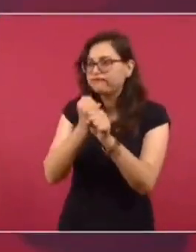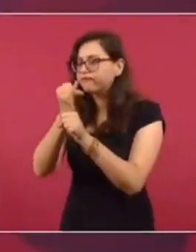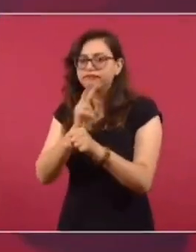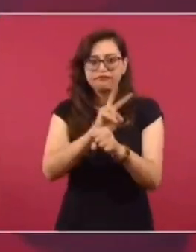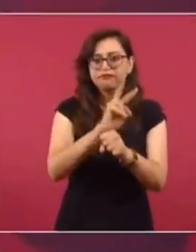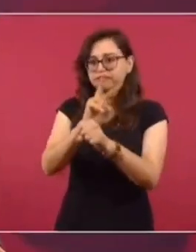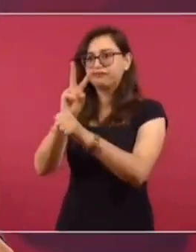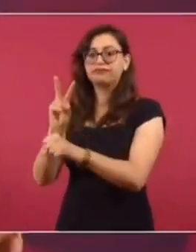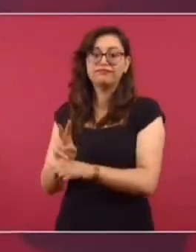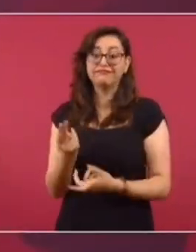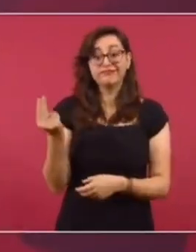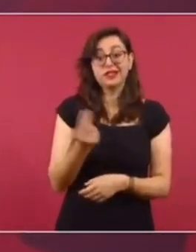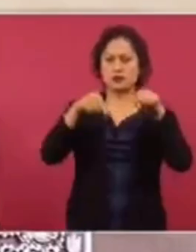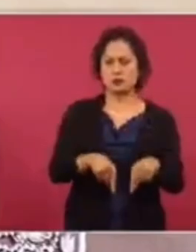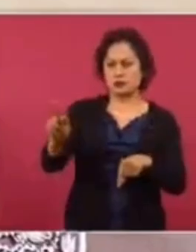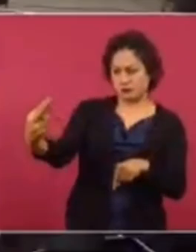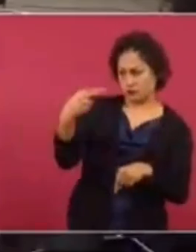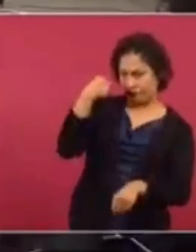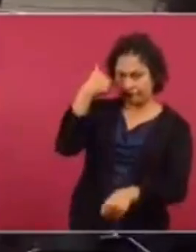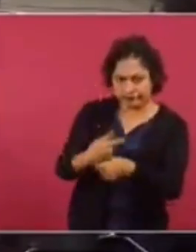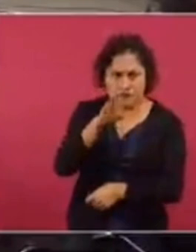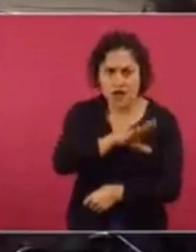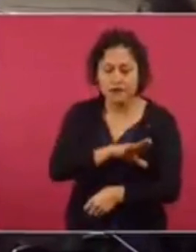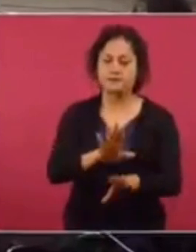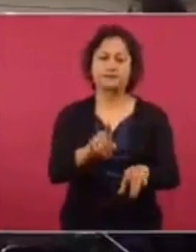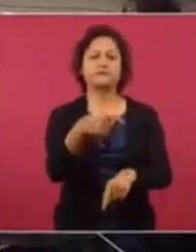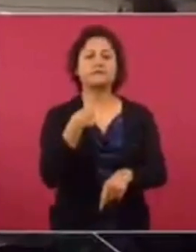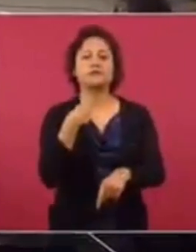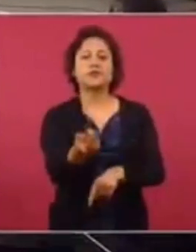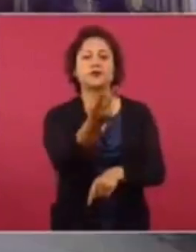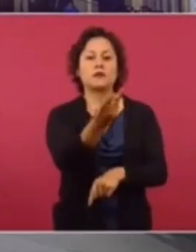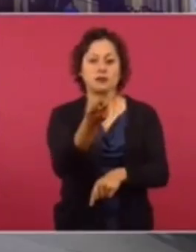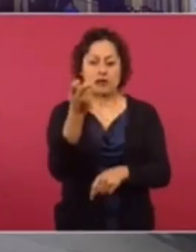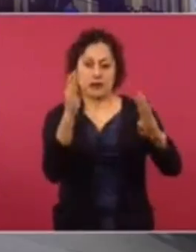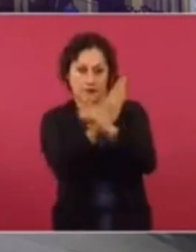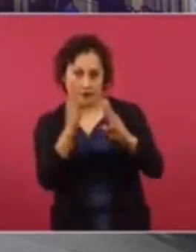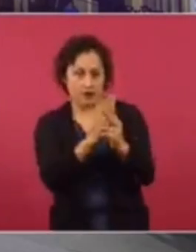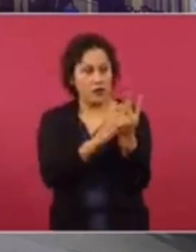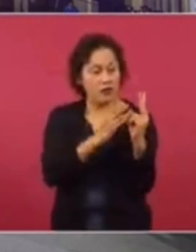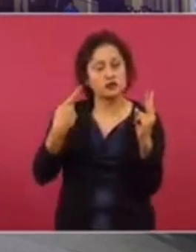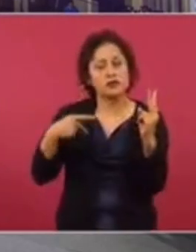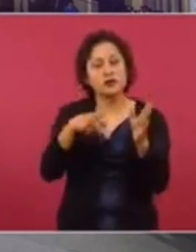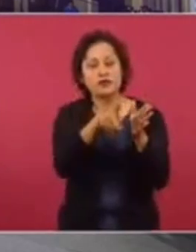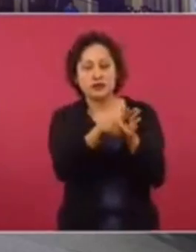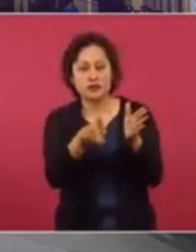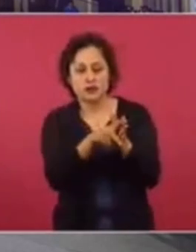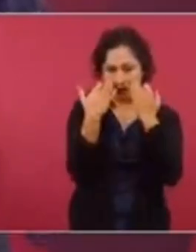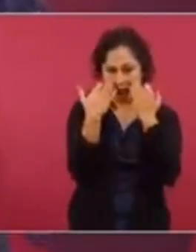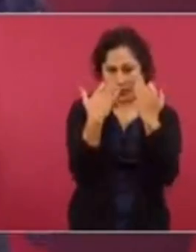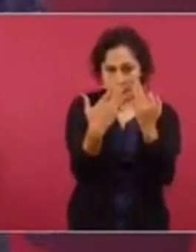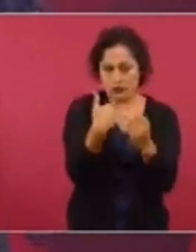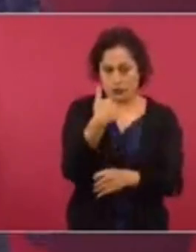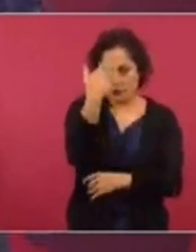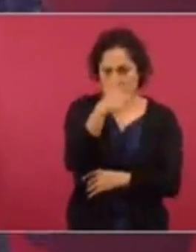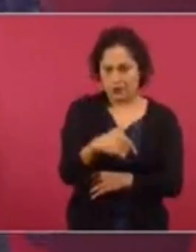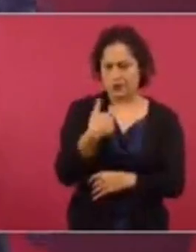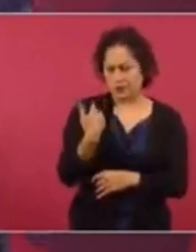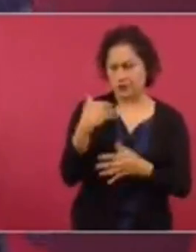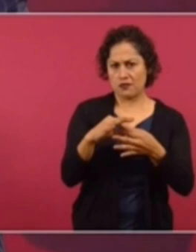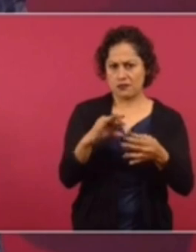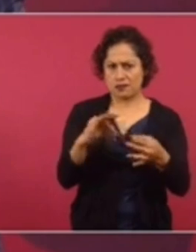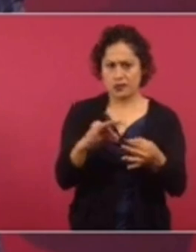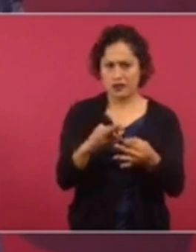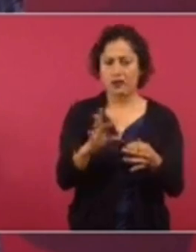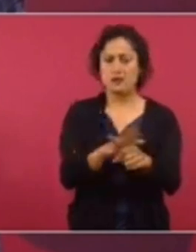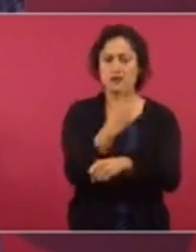Entonces, para eso se requiere inteligencia. ¿Qué crímenes evitaron con este espionaje a dos periodistas y a un defensor? No podría responderle. Por